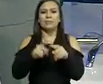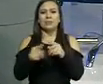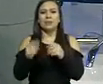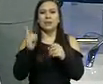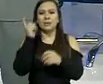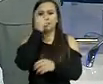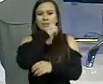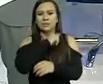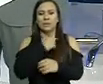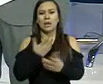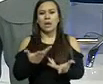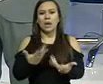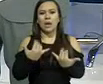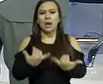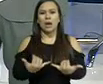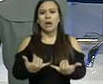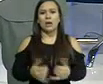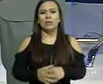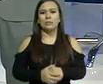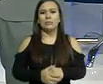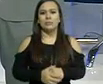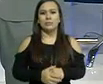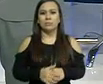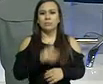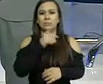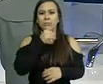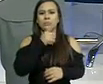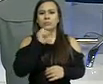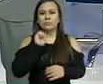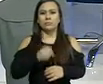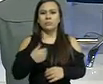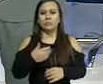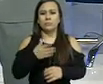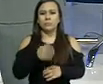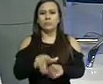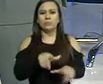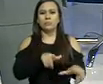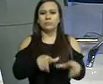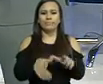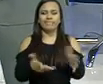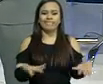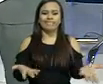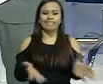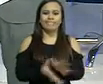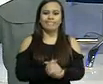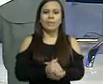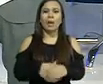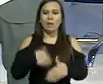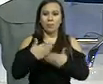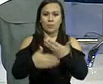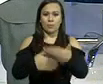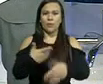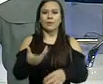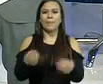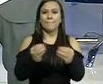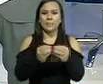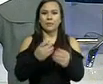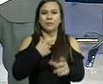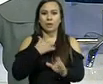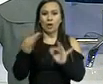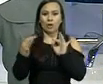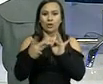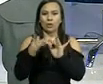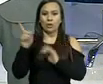precisamente para tomar en su bus que les permita llevar a su lugar de destino más adelante volveremos a enlazar nos